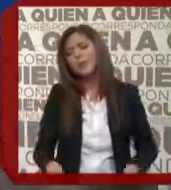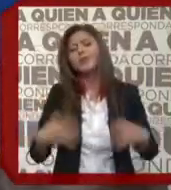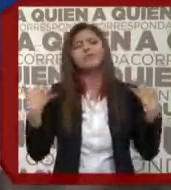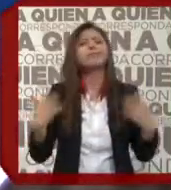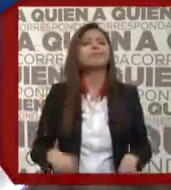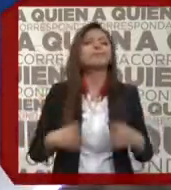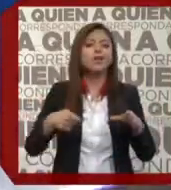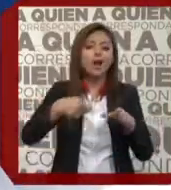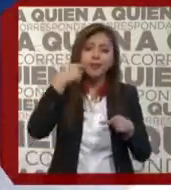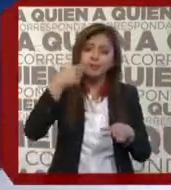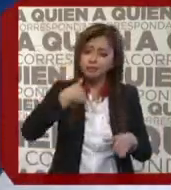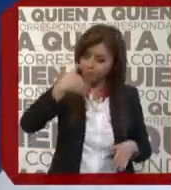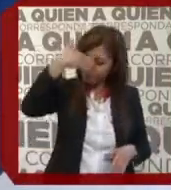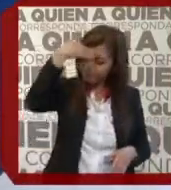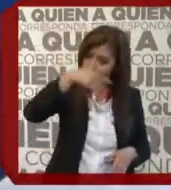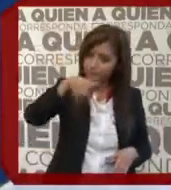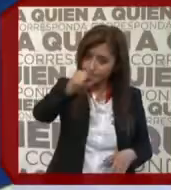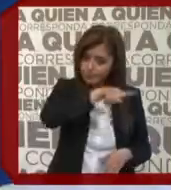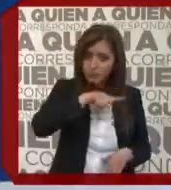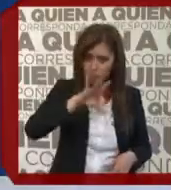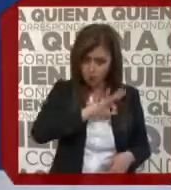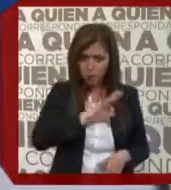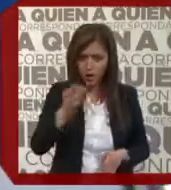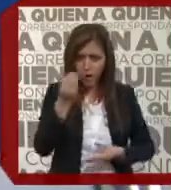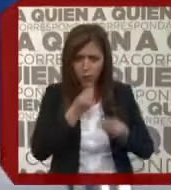Oscar, yo sé que sí, pero con esto.